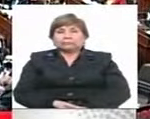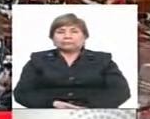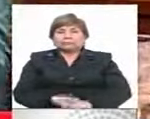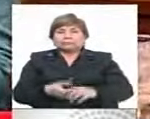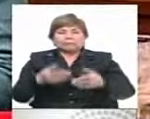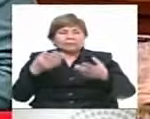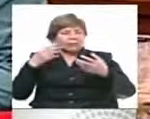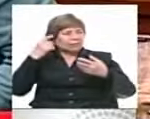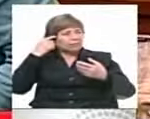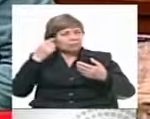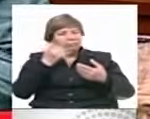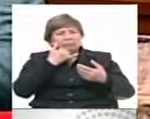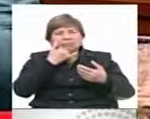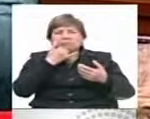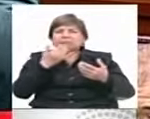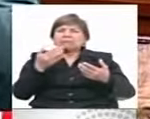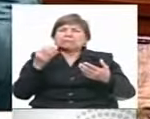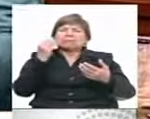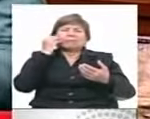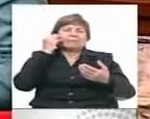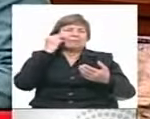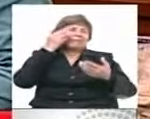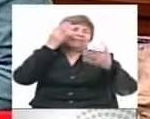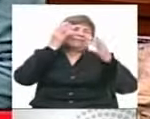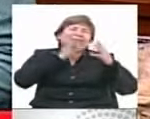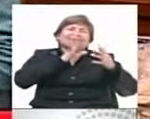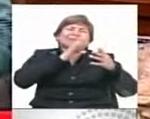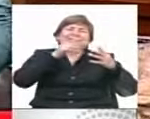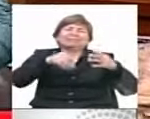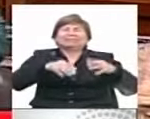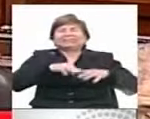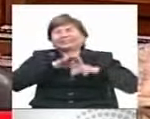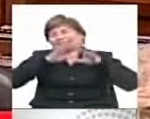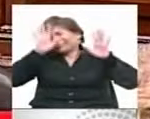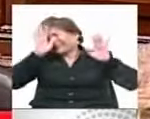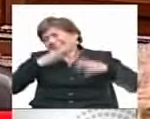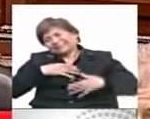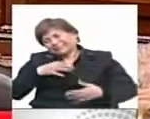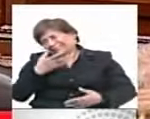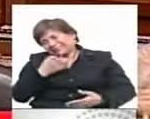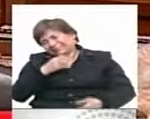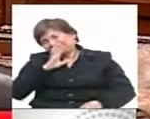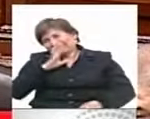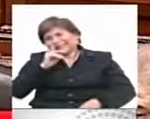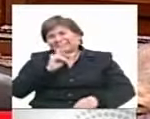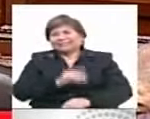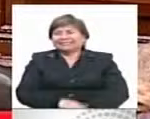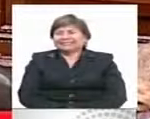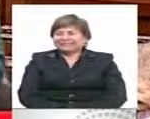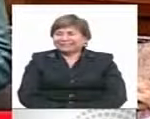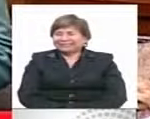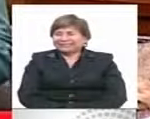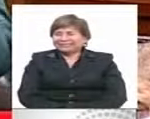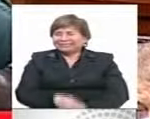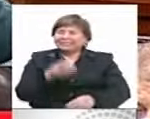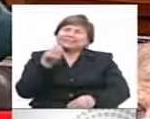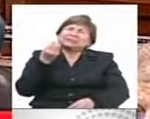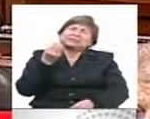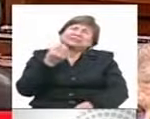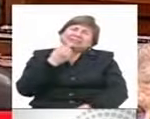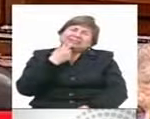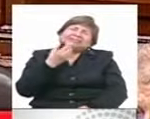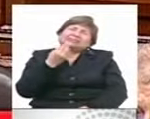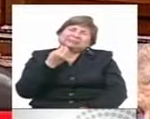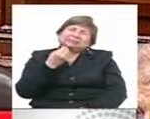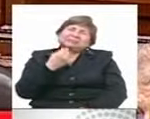Ante tanto absurdo que hablamos en el Congreso, uno ya de verdad hasta ni ganas le da de hablar. Y digo por qué, por favor, ahora